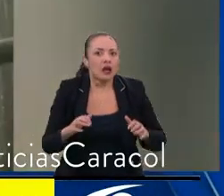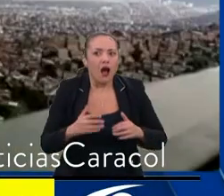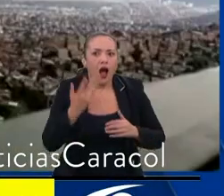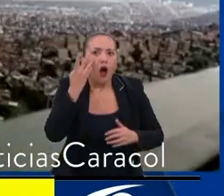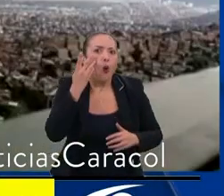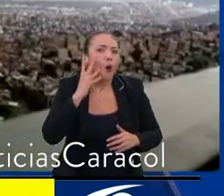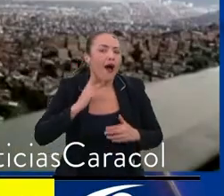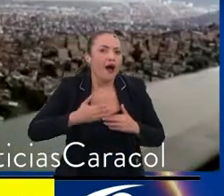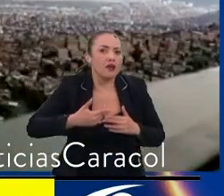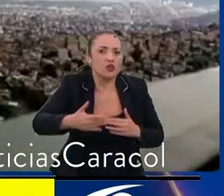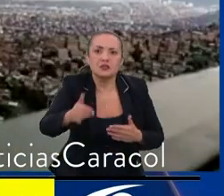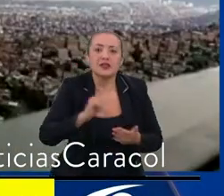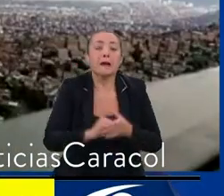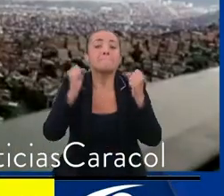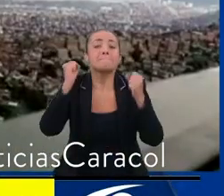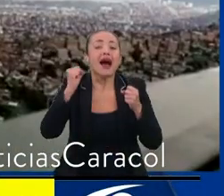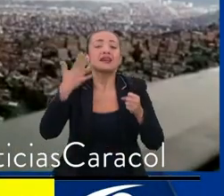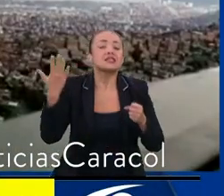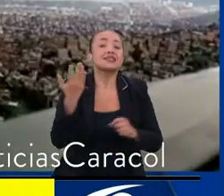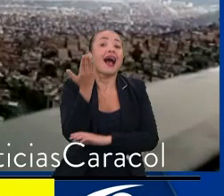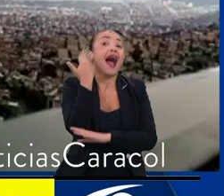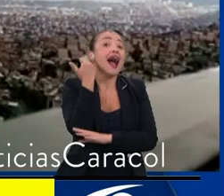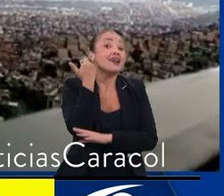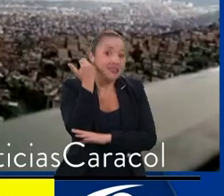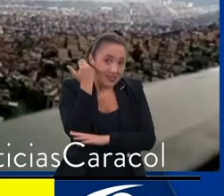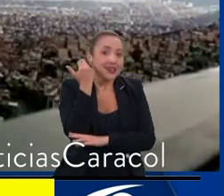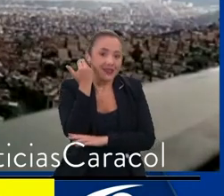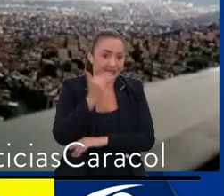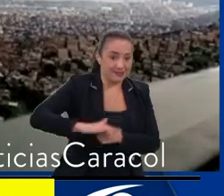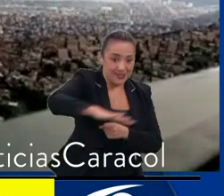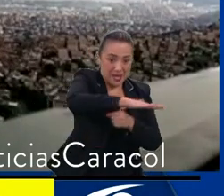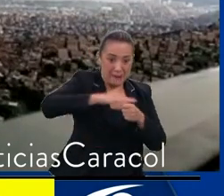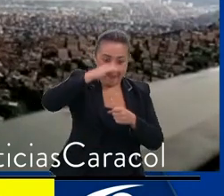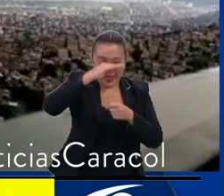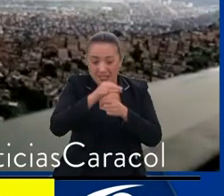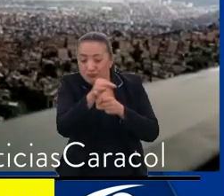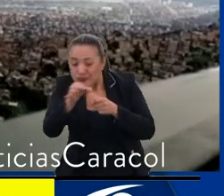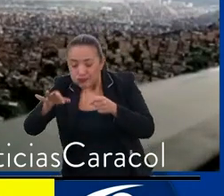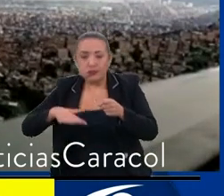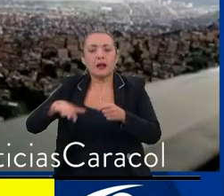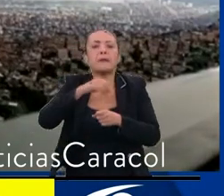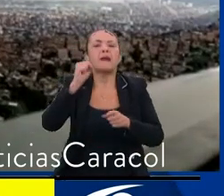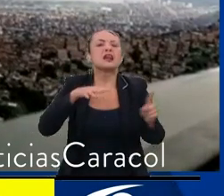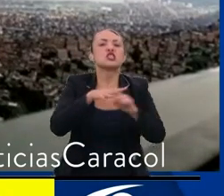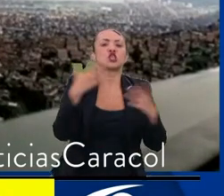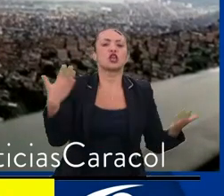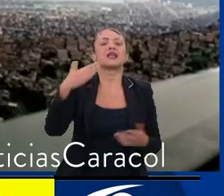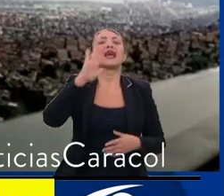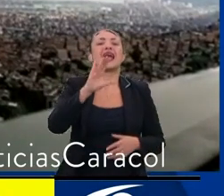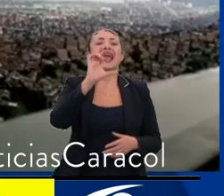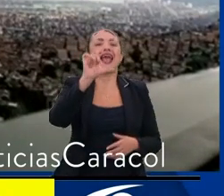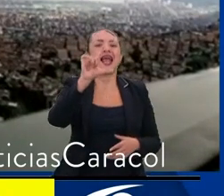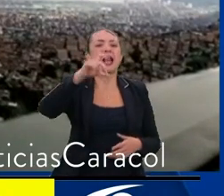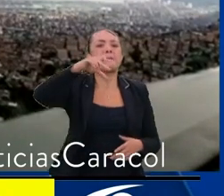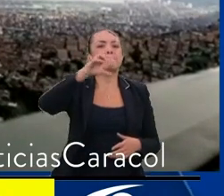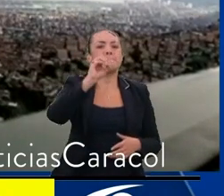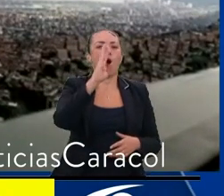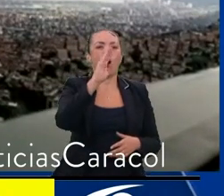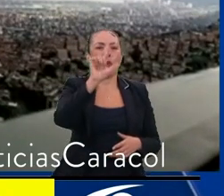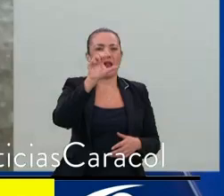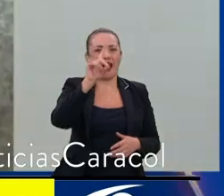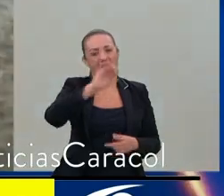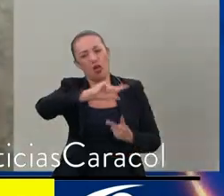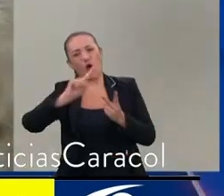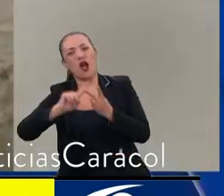Aburrá. Especialmente el día de ayer se registraron algunas emergencias en el sector del Poblado y Laureles, tanto occidente como